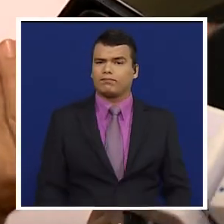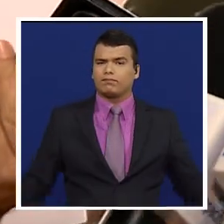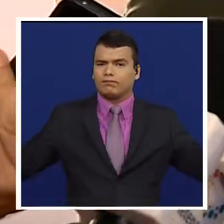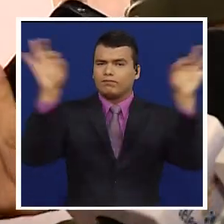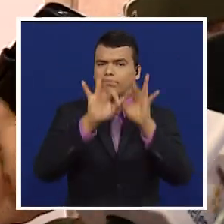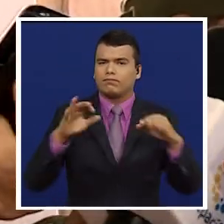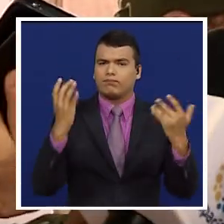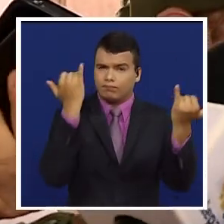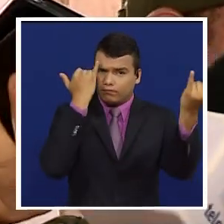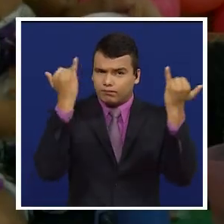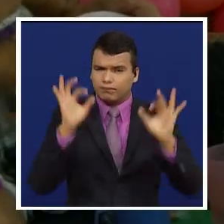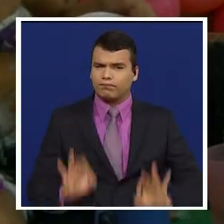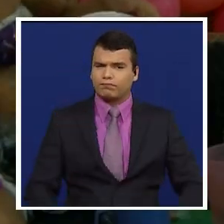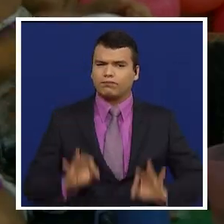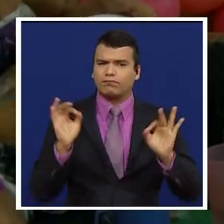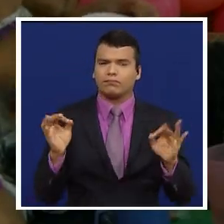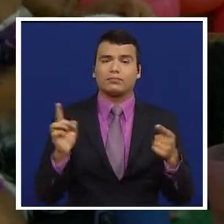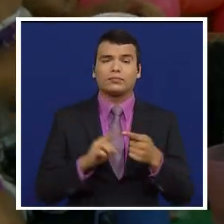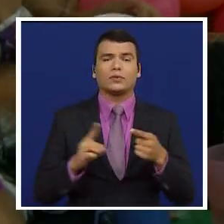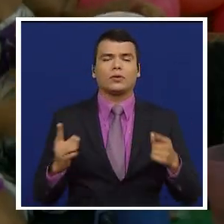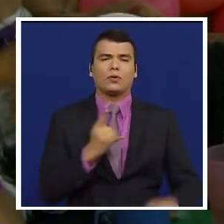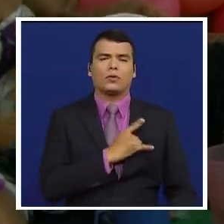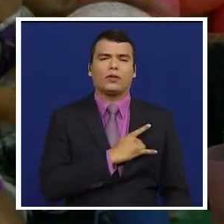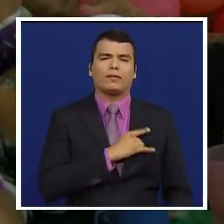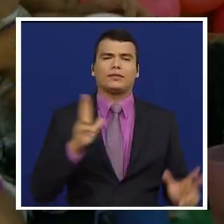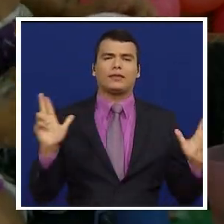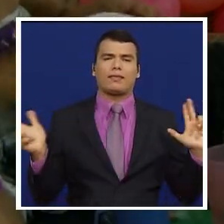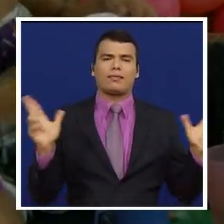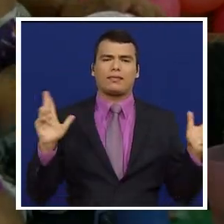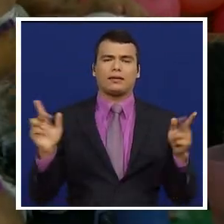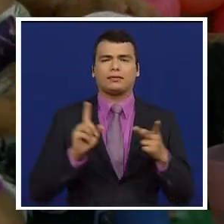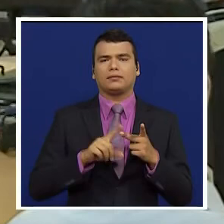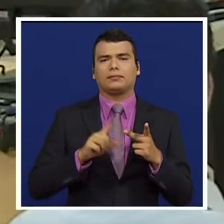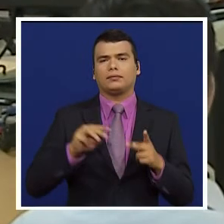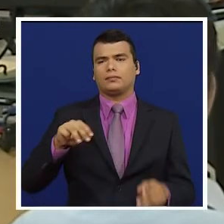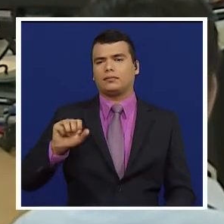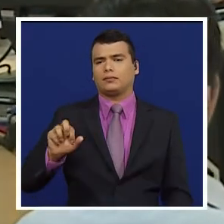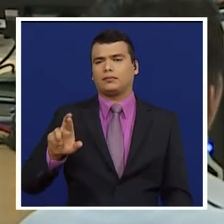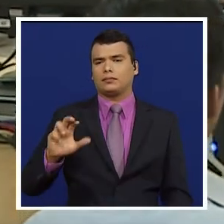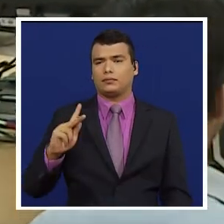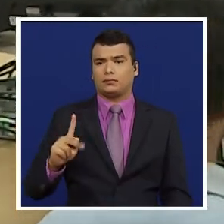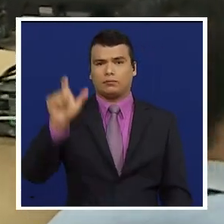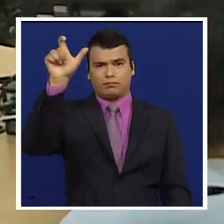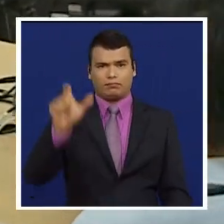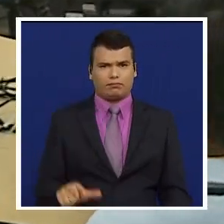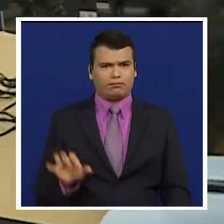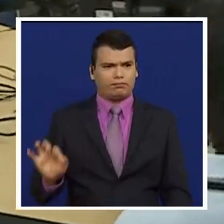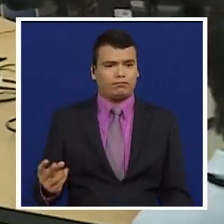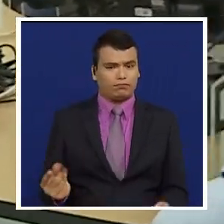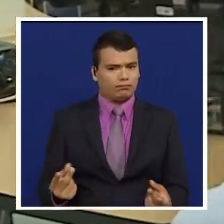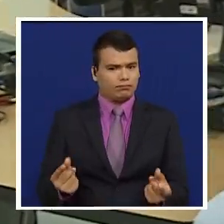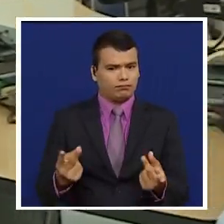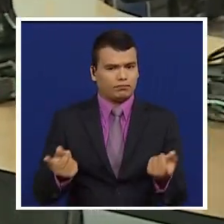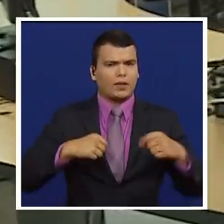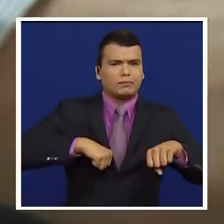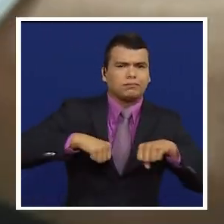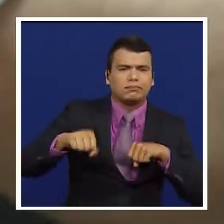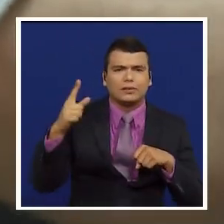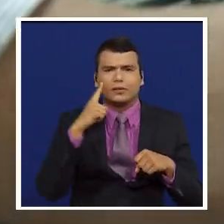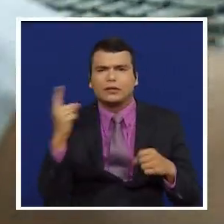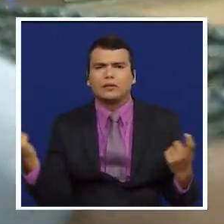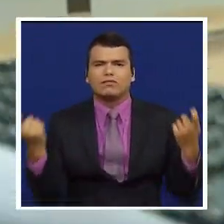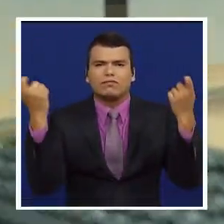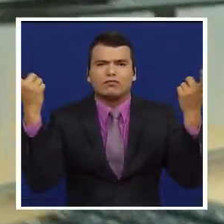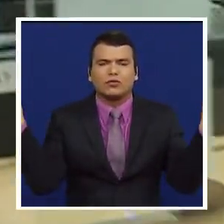materia de creación de empresa, con la Universidad de Texas y con Max Challenge, que es el acelerador más importante de negocios en Israel, en Canadá, en